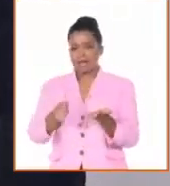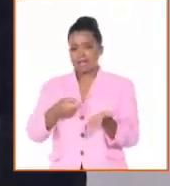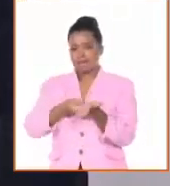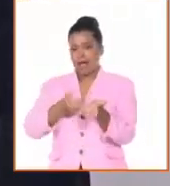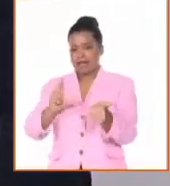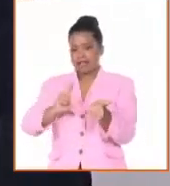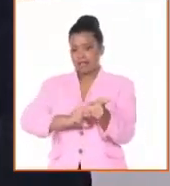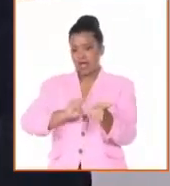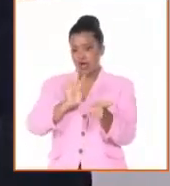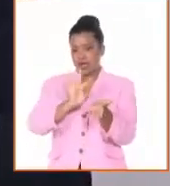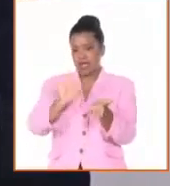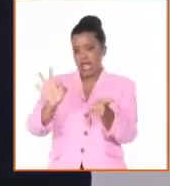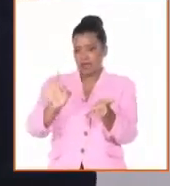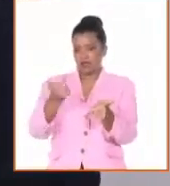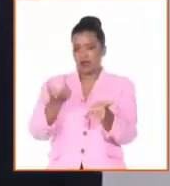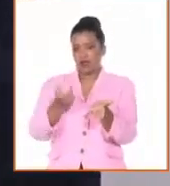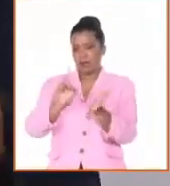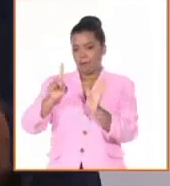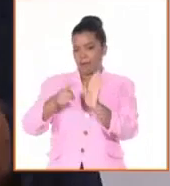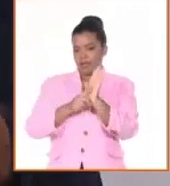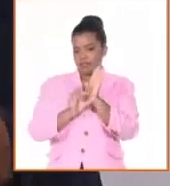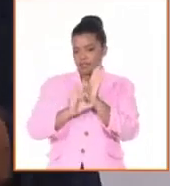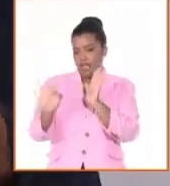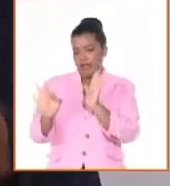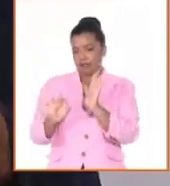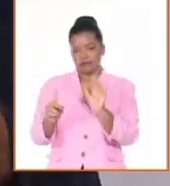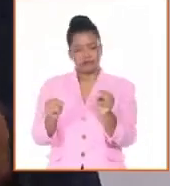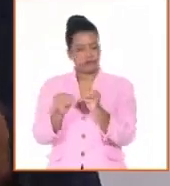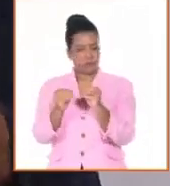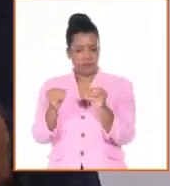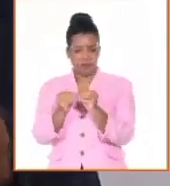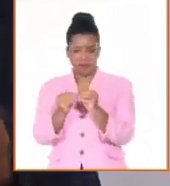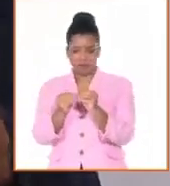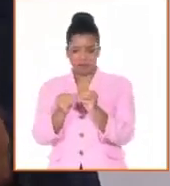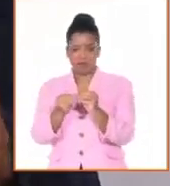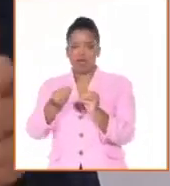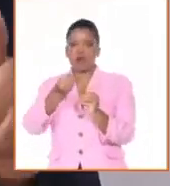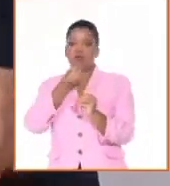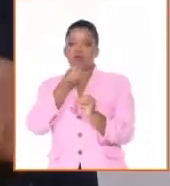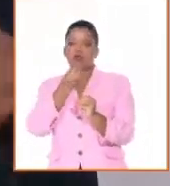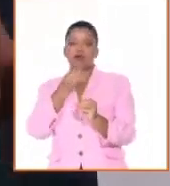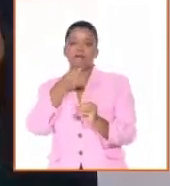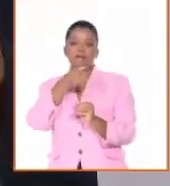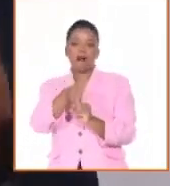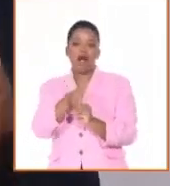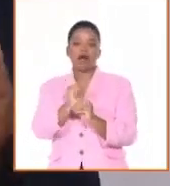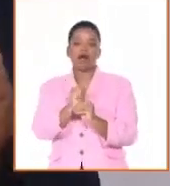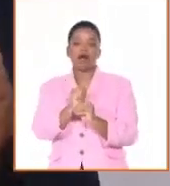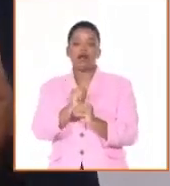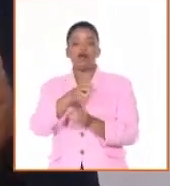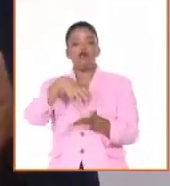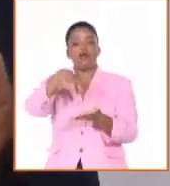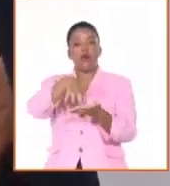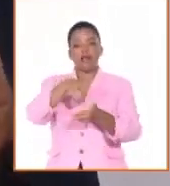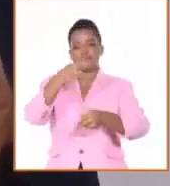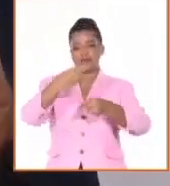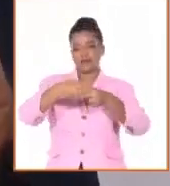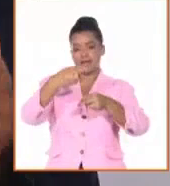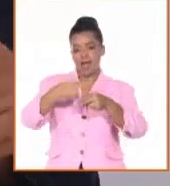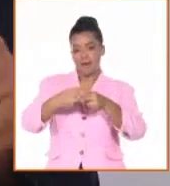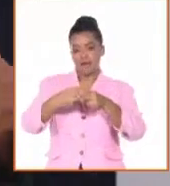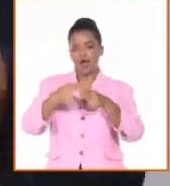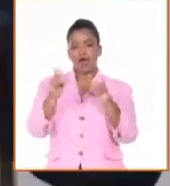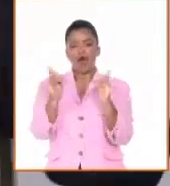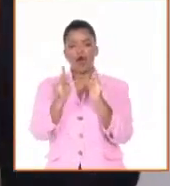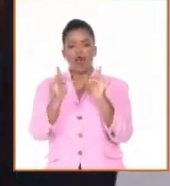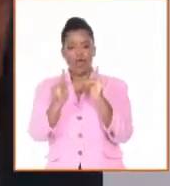personas inescrupulosa se puede adquirir directamente las unidades de correo si es en físico o incluso Allí se puede adquirir también de forma